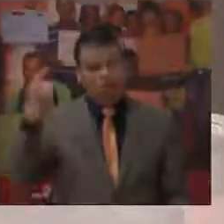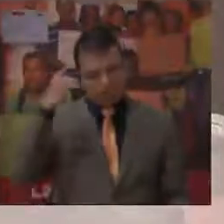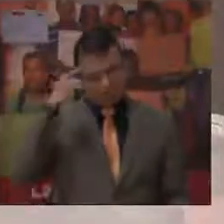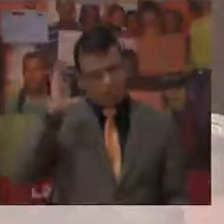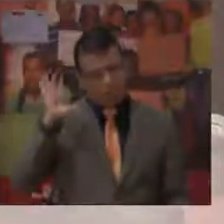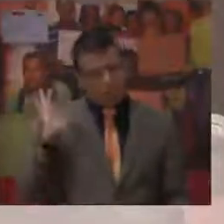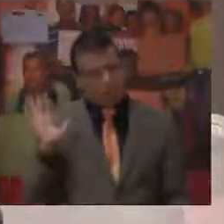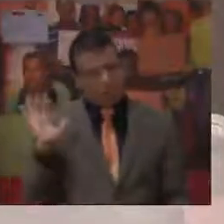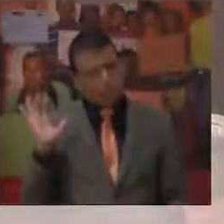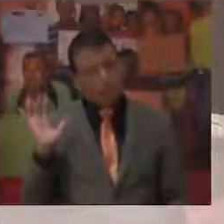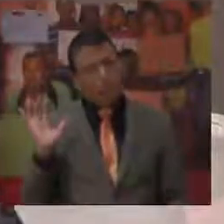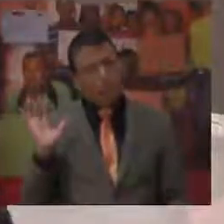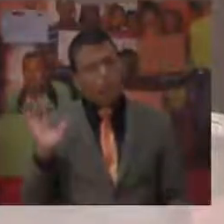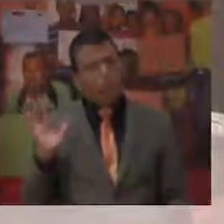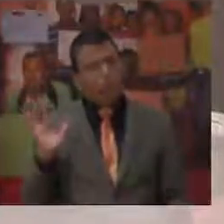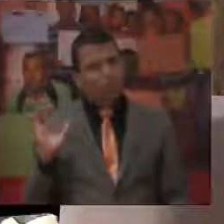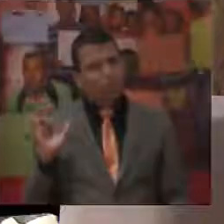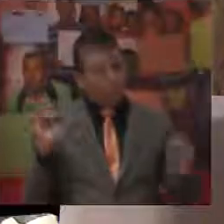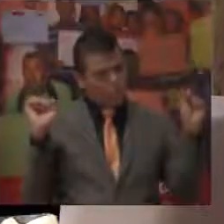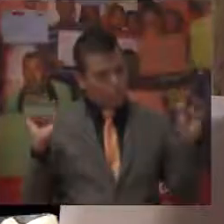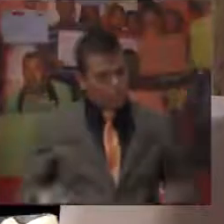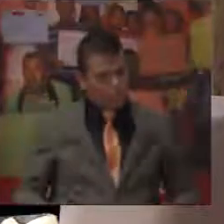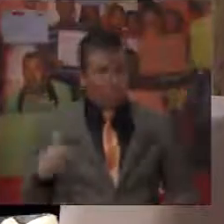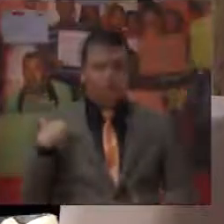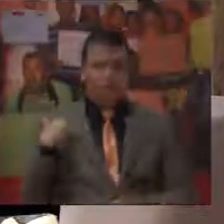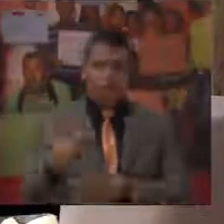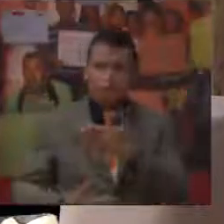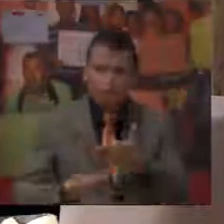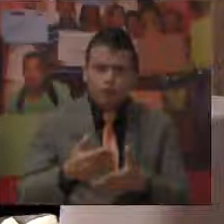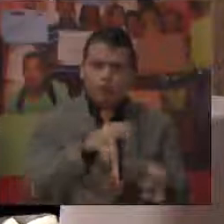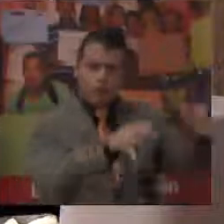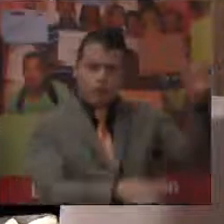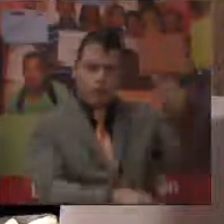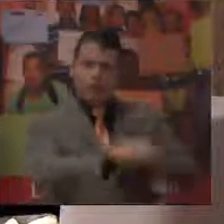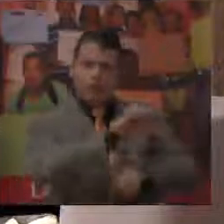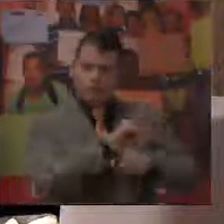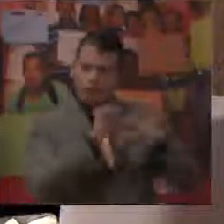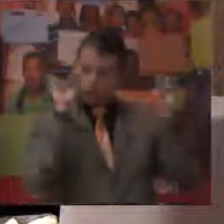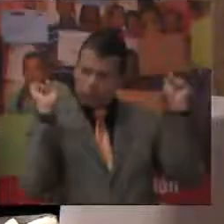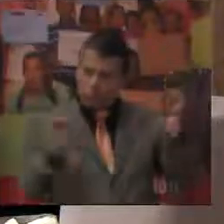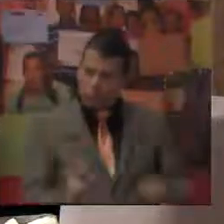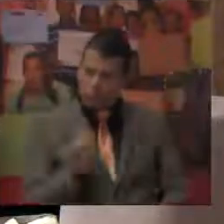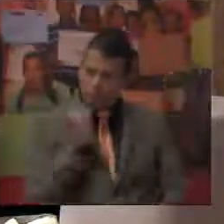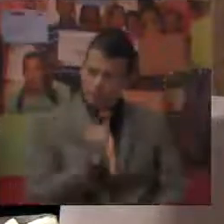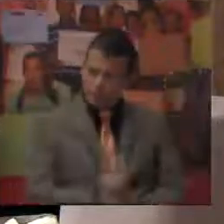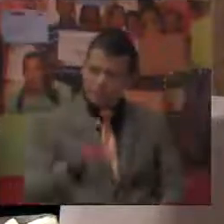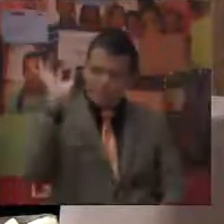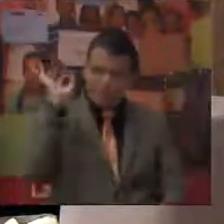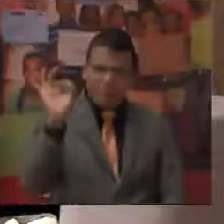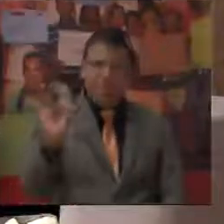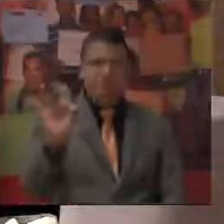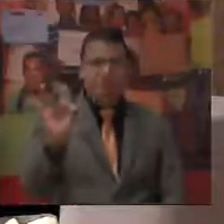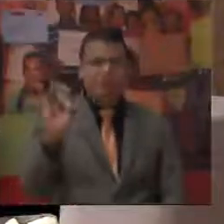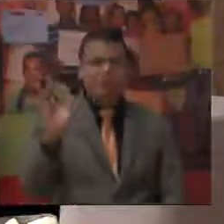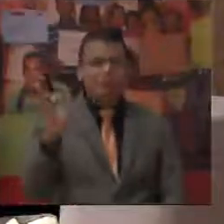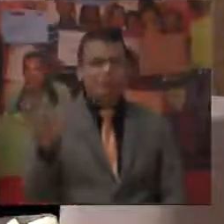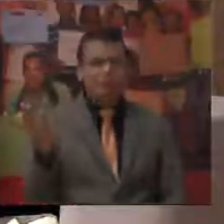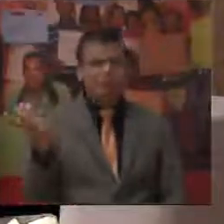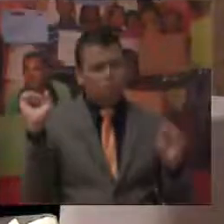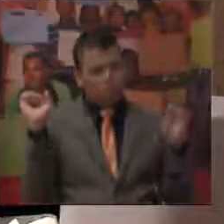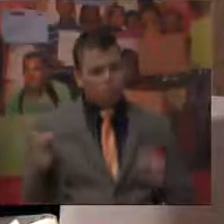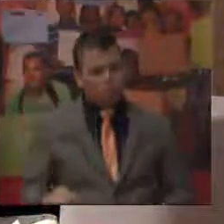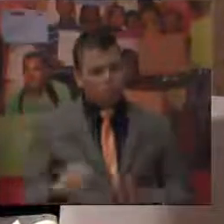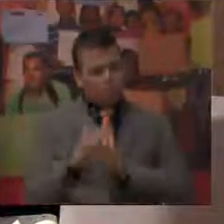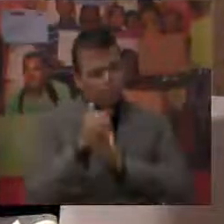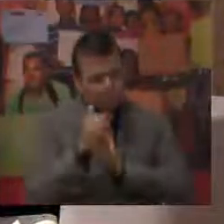y decíamos, hagamos este proceso de justicia transicional algo maravilloso, comencemos a trazar el